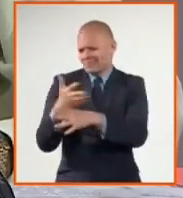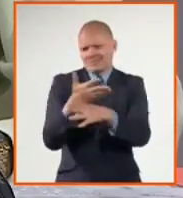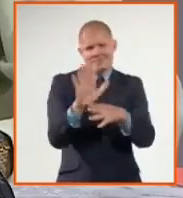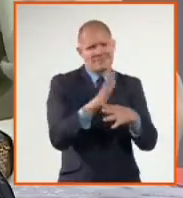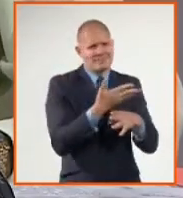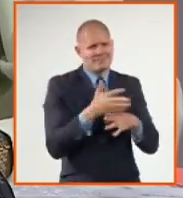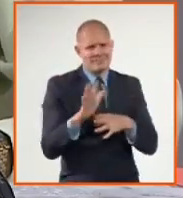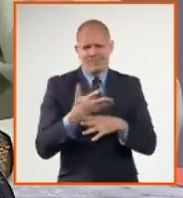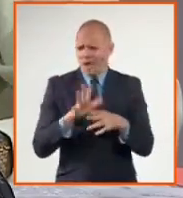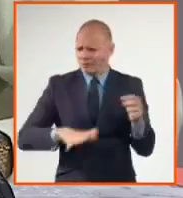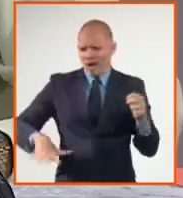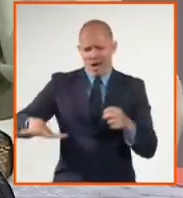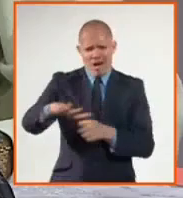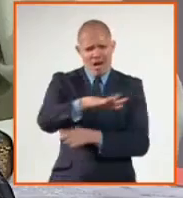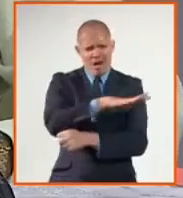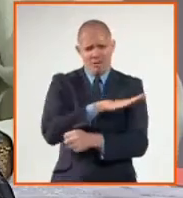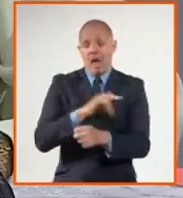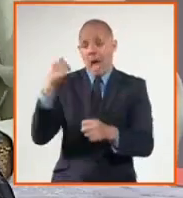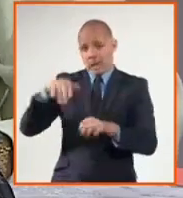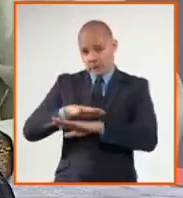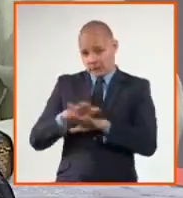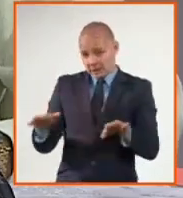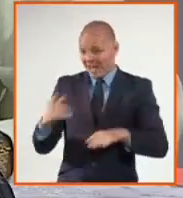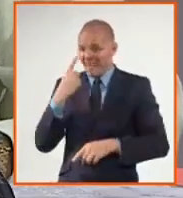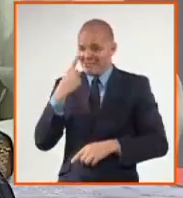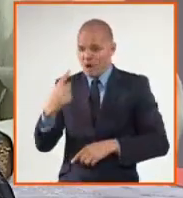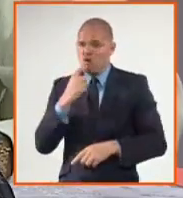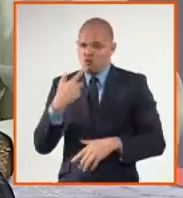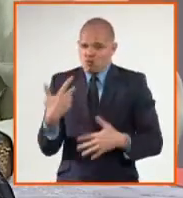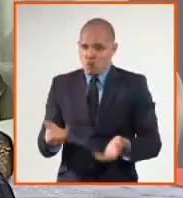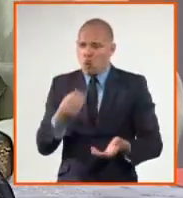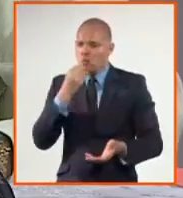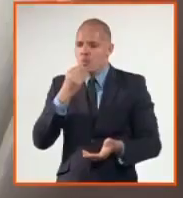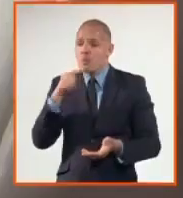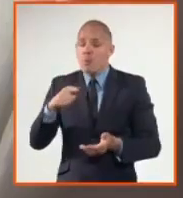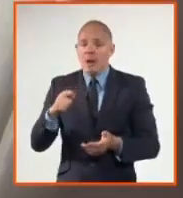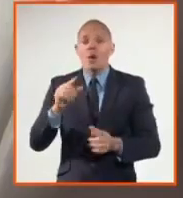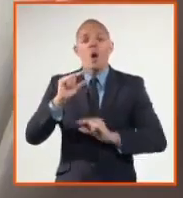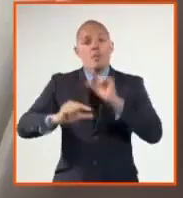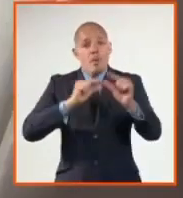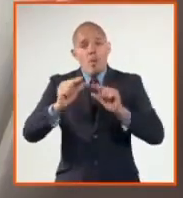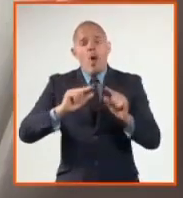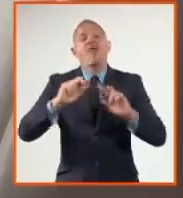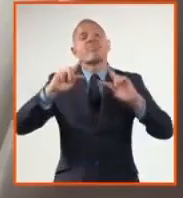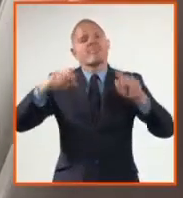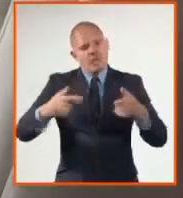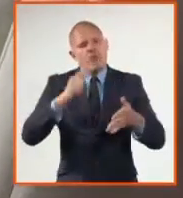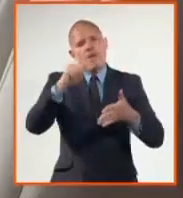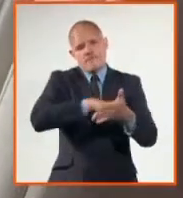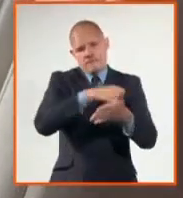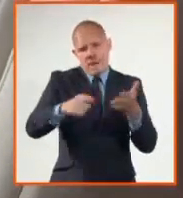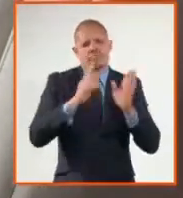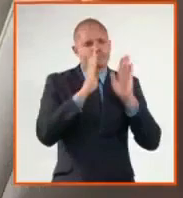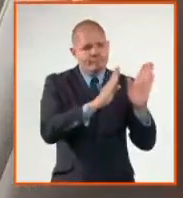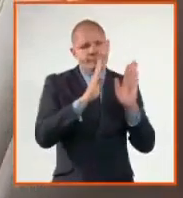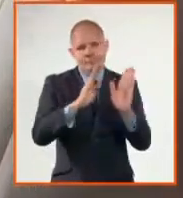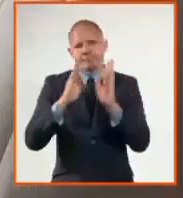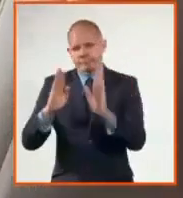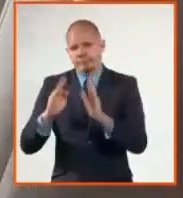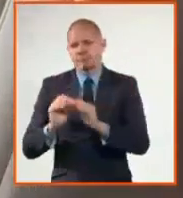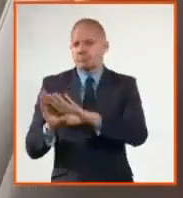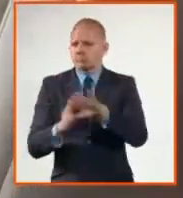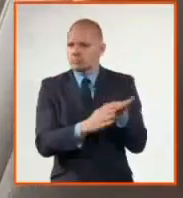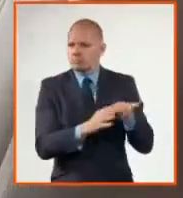también para volver a recuperar todos los ciclos estos de mantenimiento es estrategia gradual de recuperación del sistema que